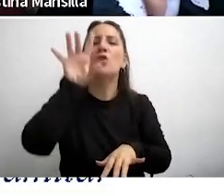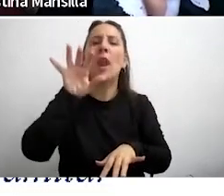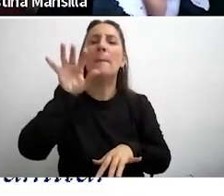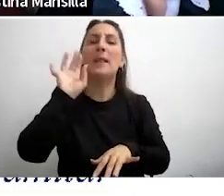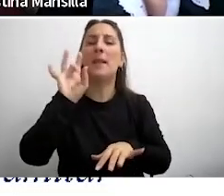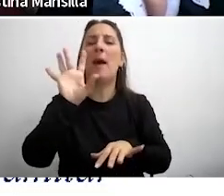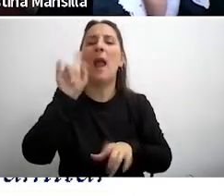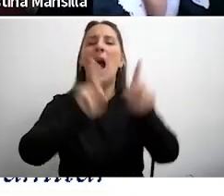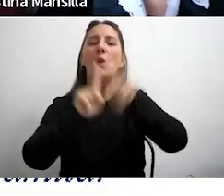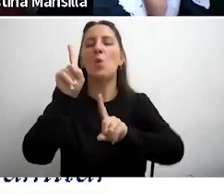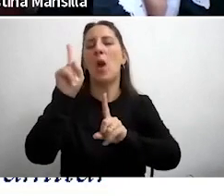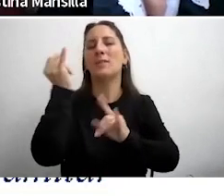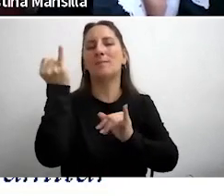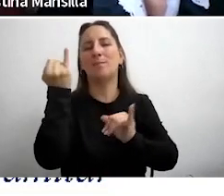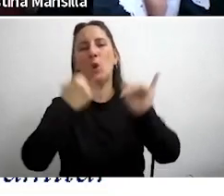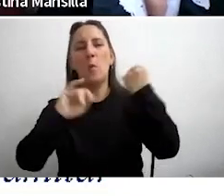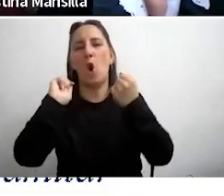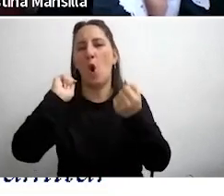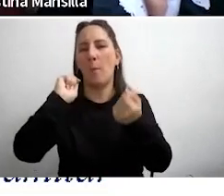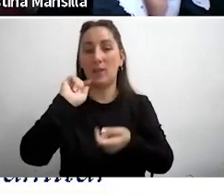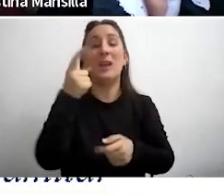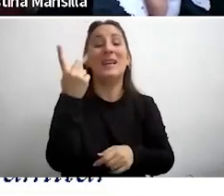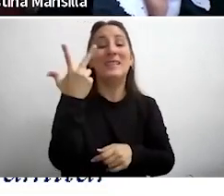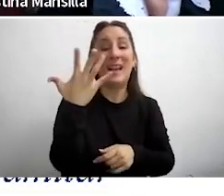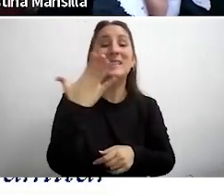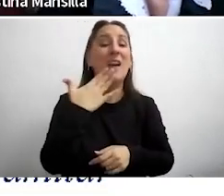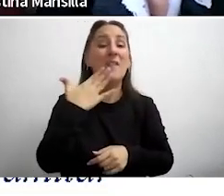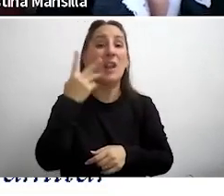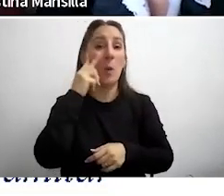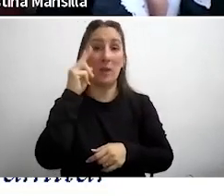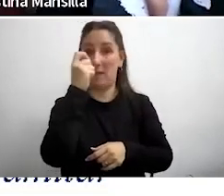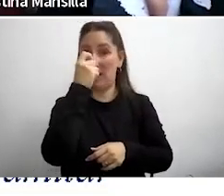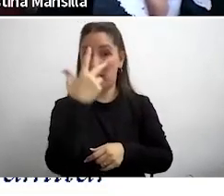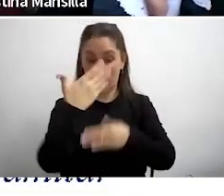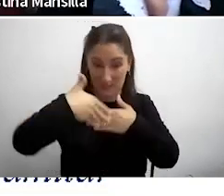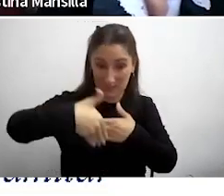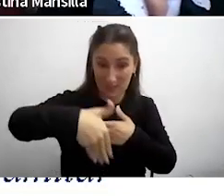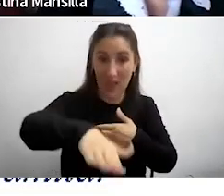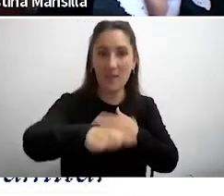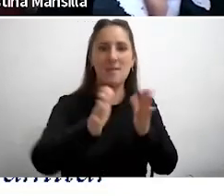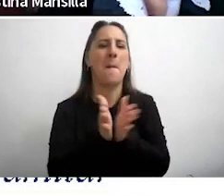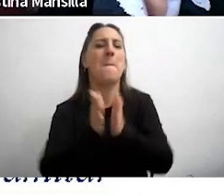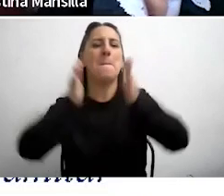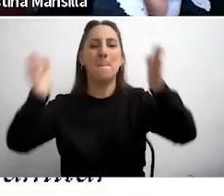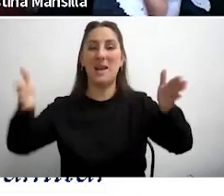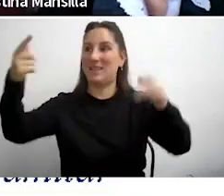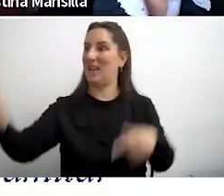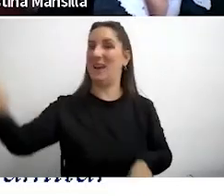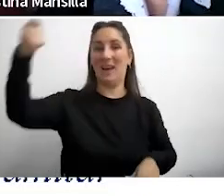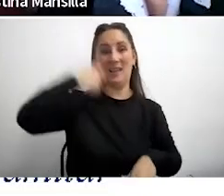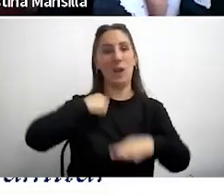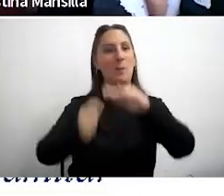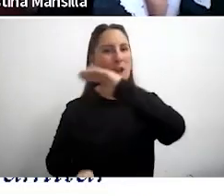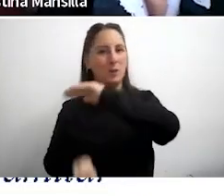algunas operaciones. A partir del 3 de abril del 2023, se amplía el reintegro para